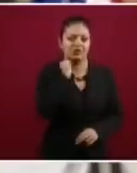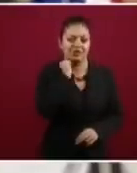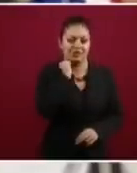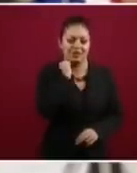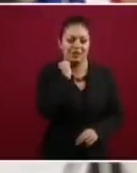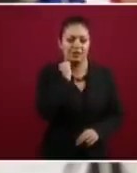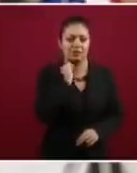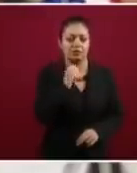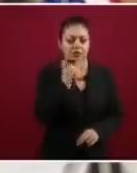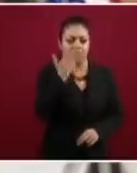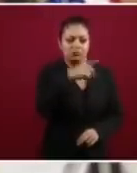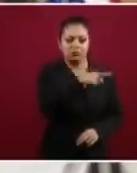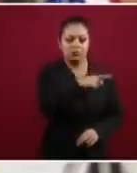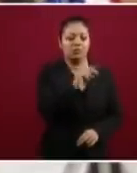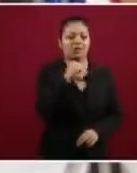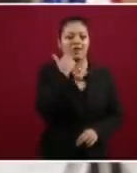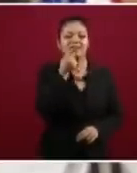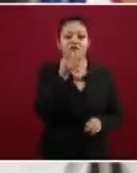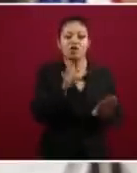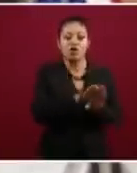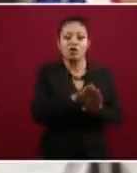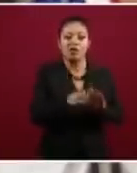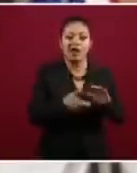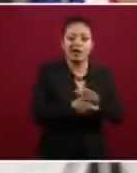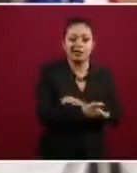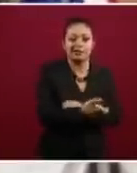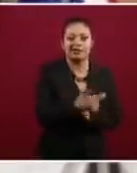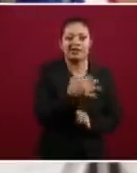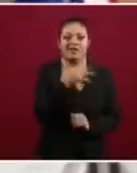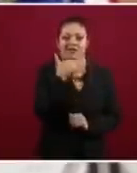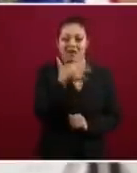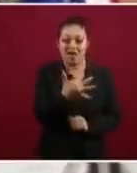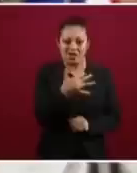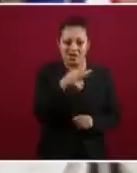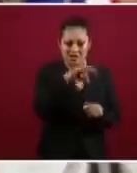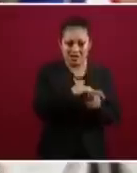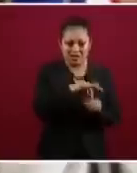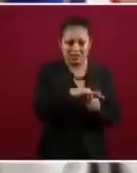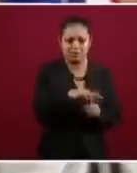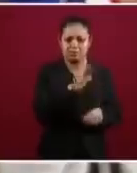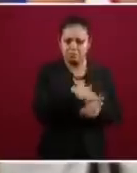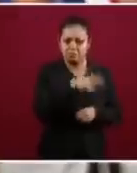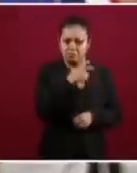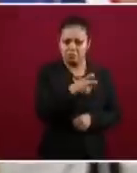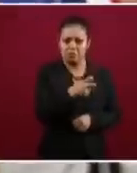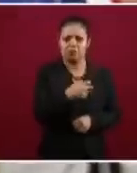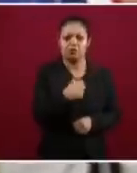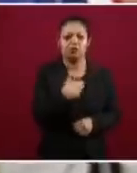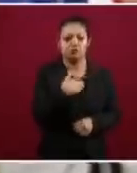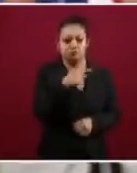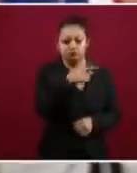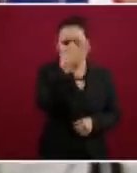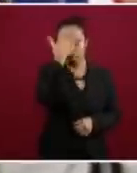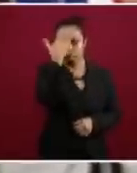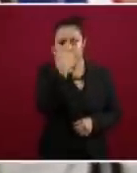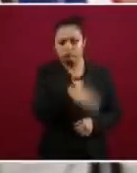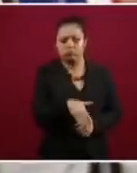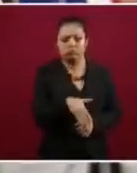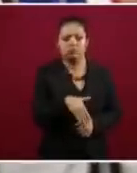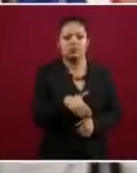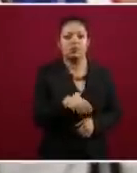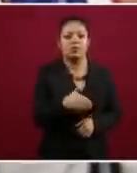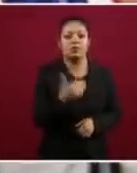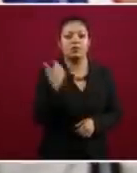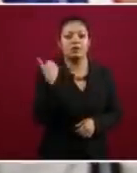mucho menos con apoyar fraudes electorales. En este sentido, presidente, como sabe usted, se llevó a cabo